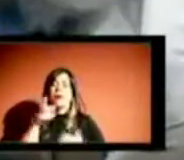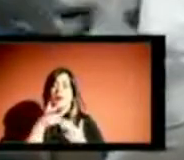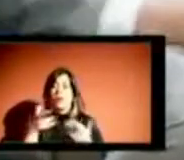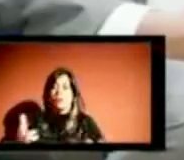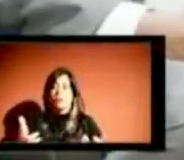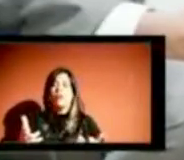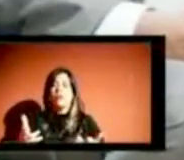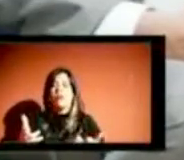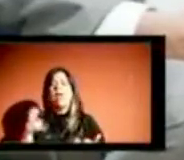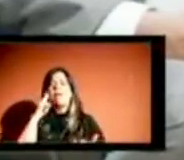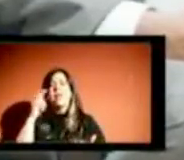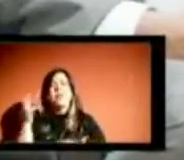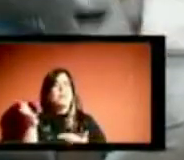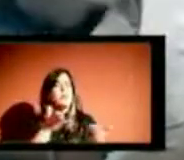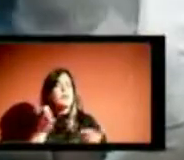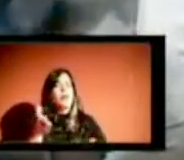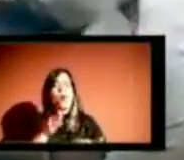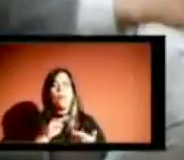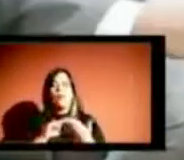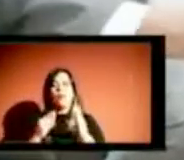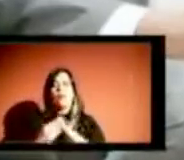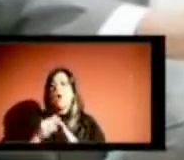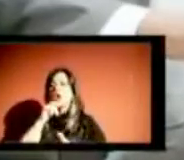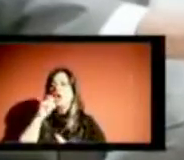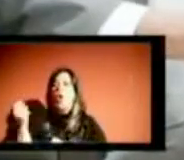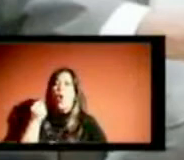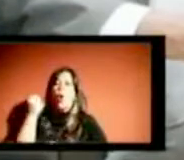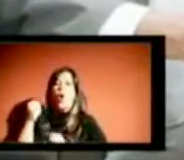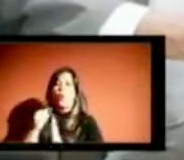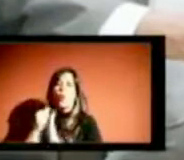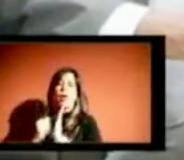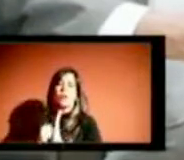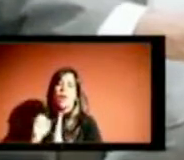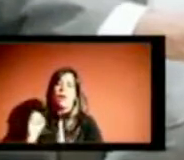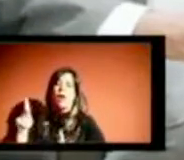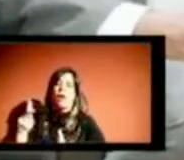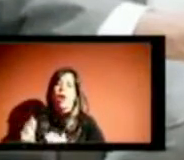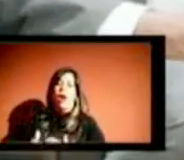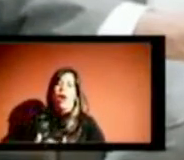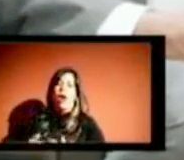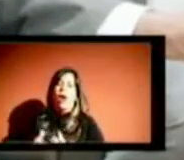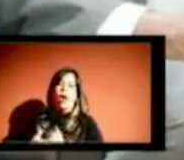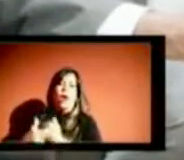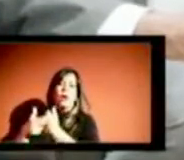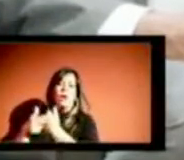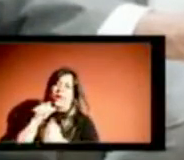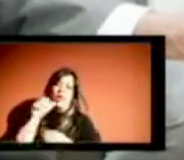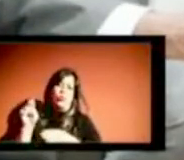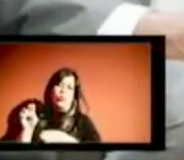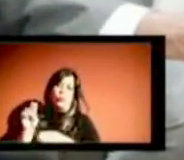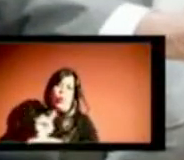recursos están para servirle al pueblo, no para tenerlos en cuentas de banco acumulados sin mayor utilización. Así que yo espero que tome